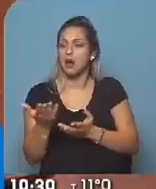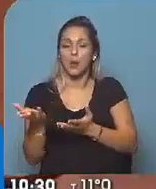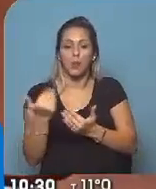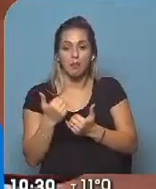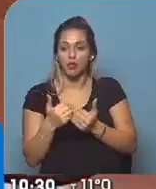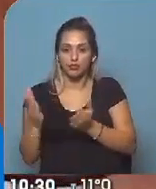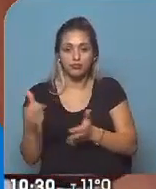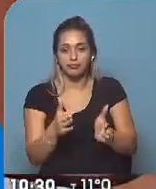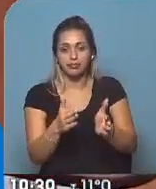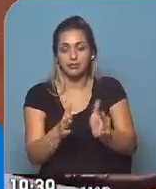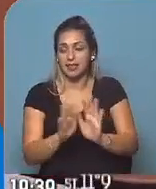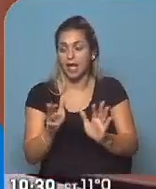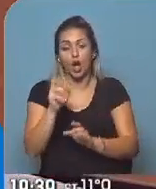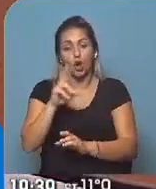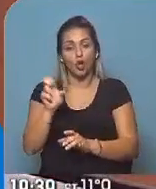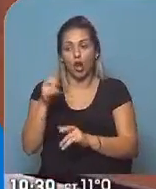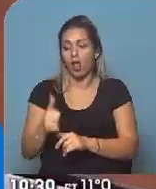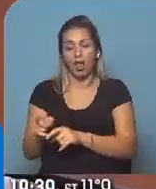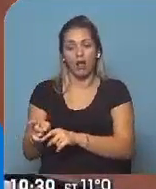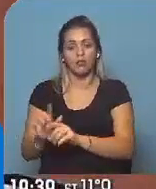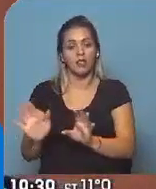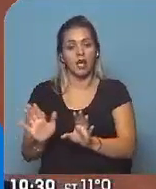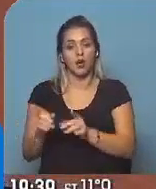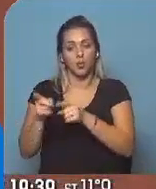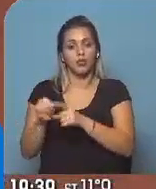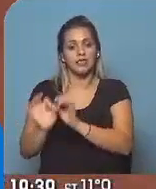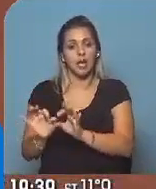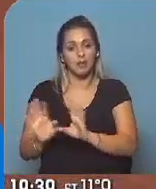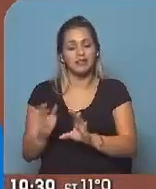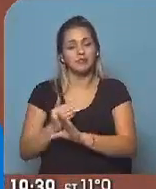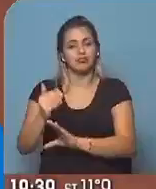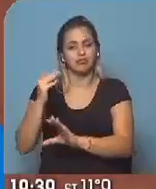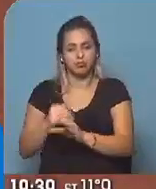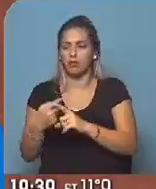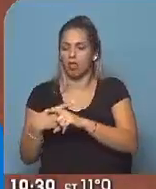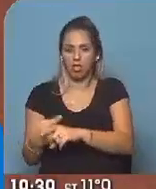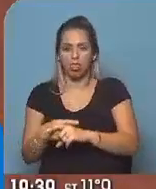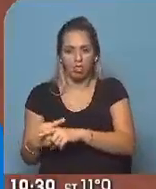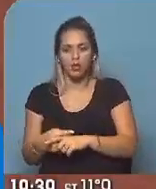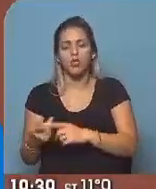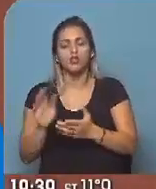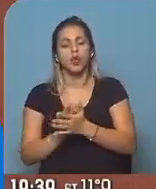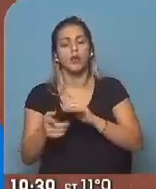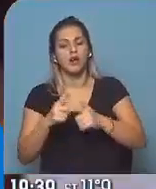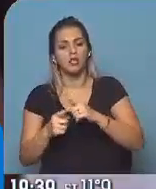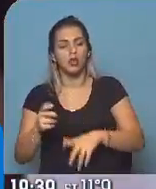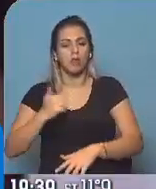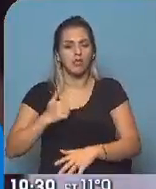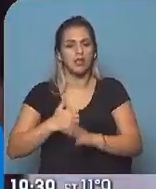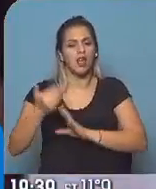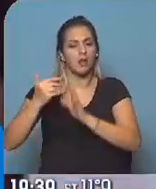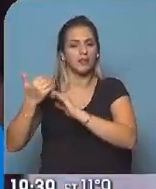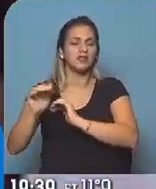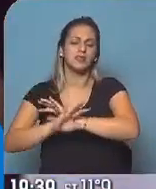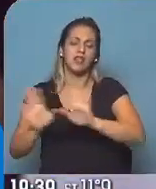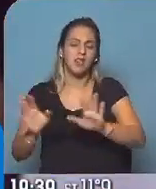ustedes tienen el rol específicamente este. Ya hemos pasado y discutido cuestiones vinculadas a relaciones cívico-militares y al pasado. Ya